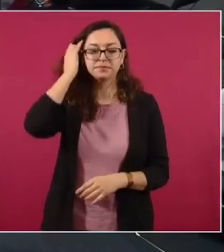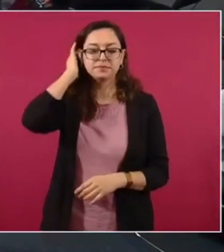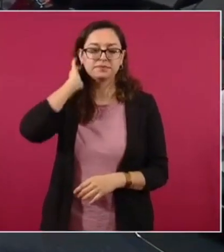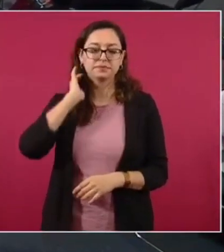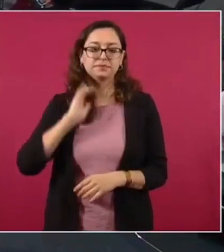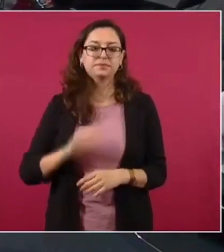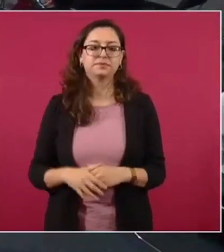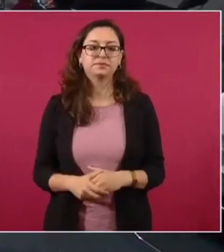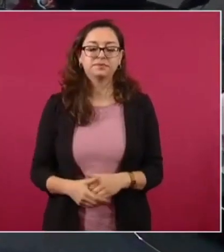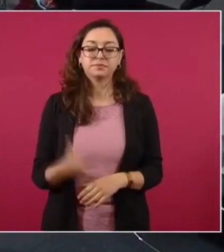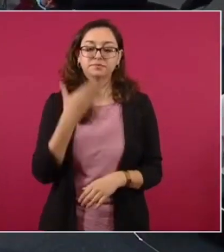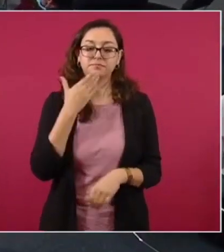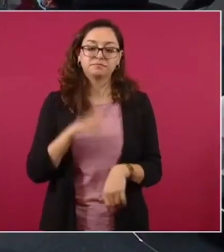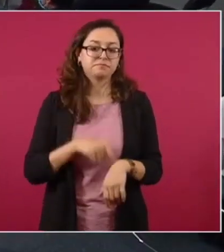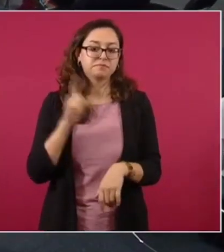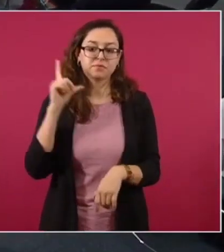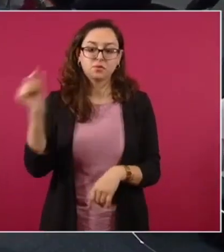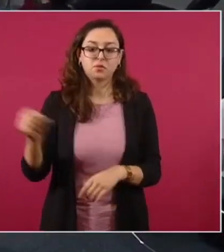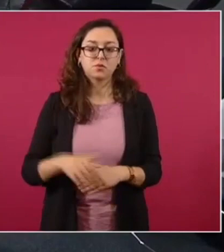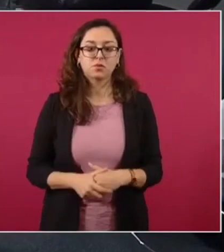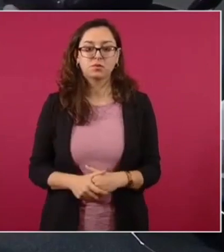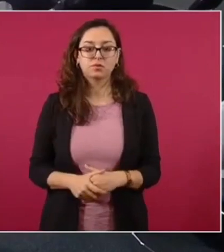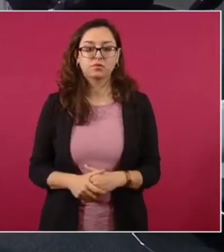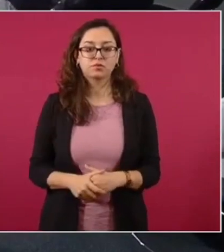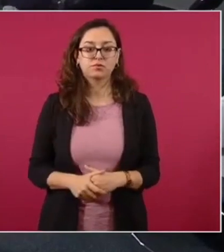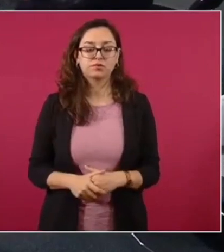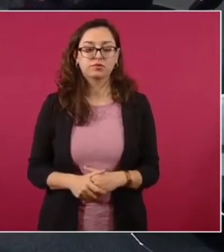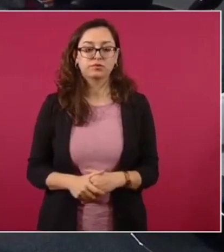Bueno, ahora sí ya nos vamos.